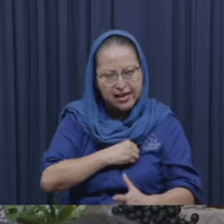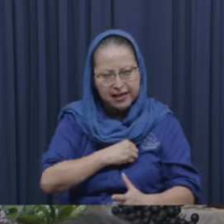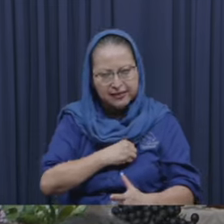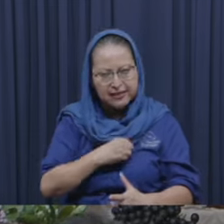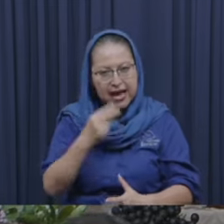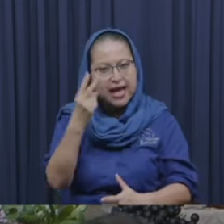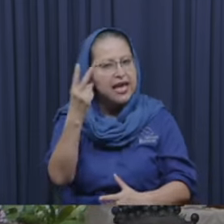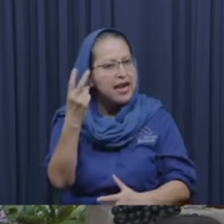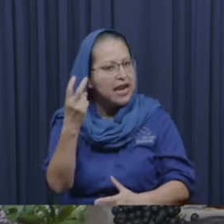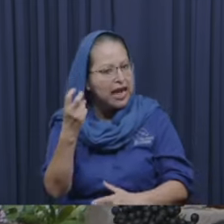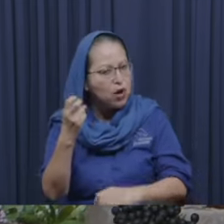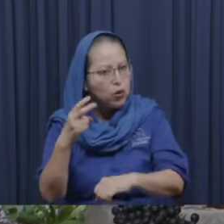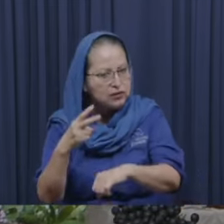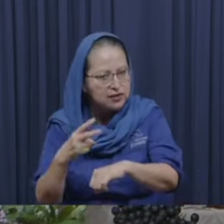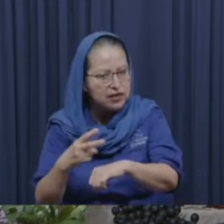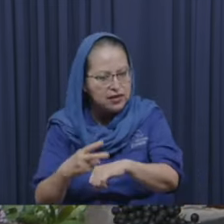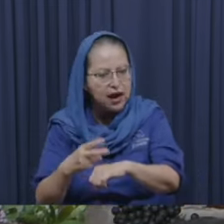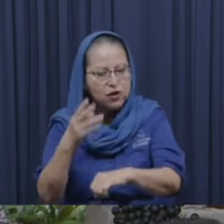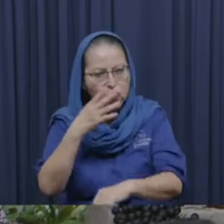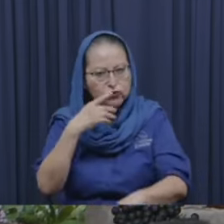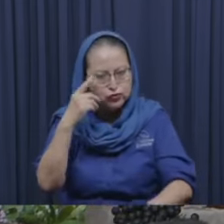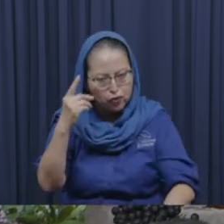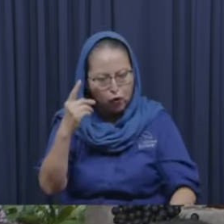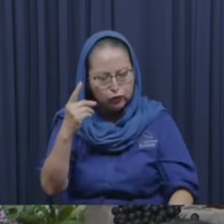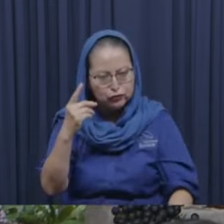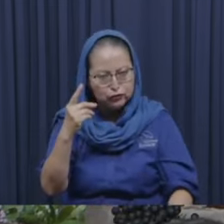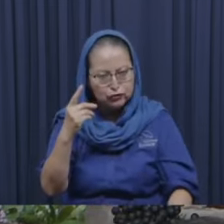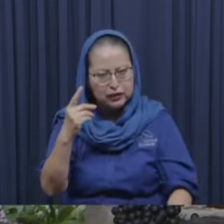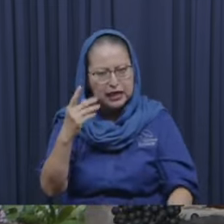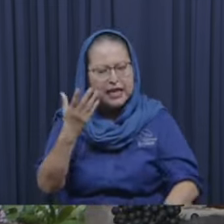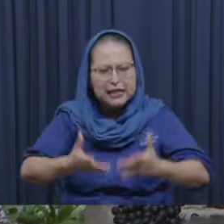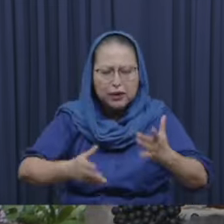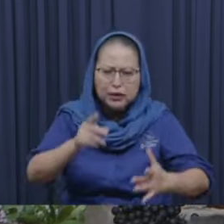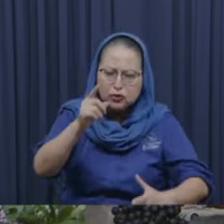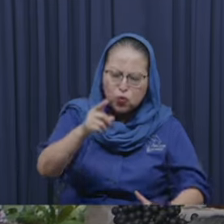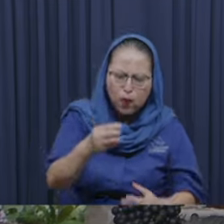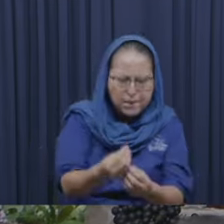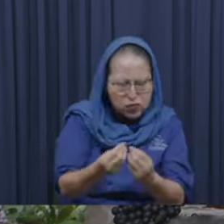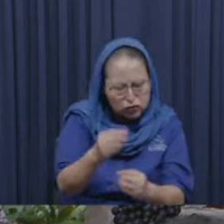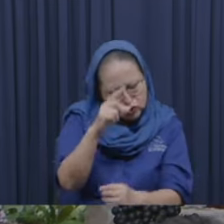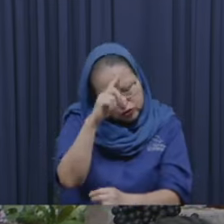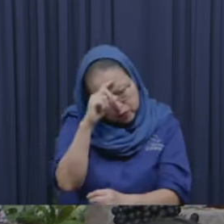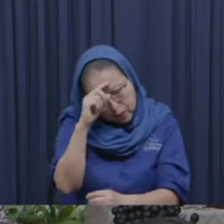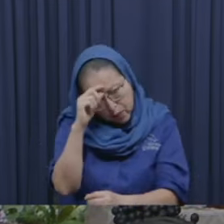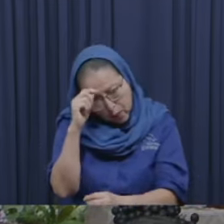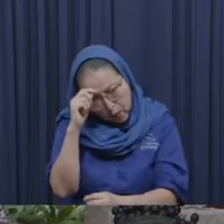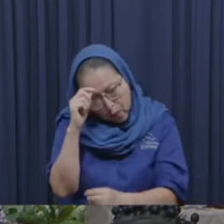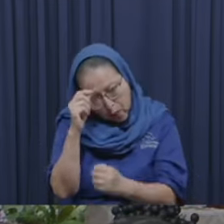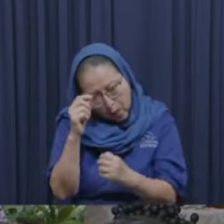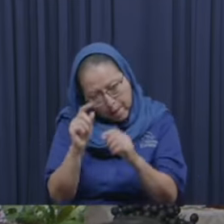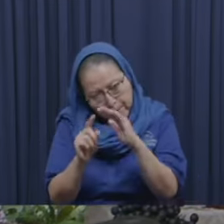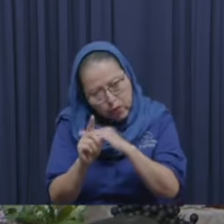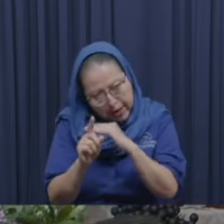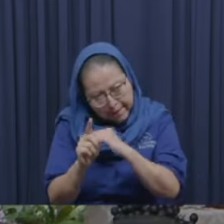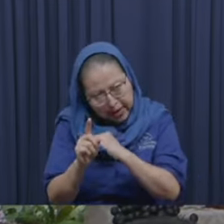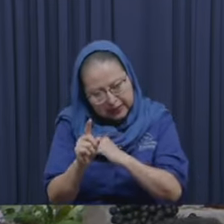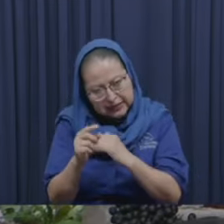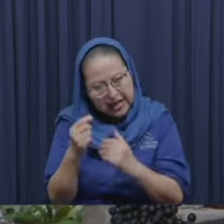igia vez vino Solo tal vez nadie lo invitó vez lo primero que debería hacer